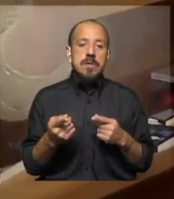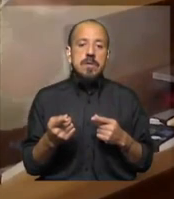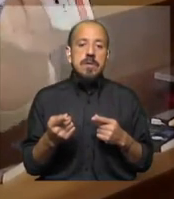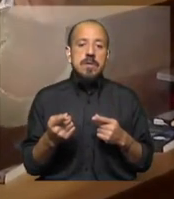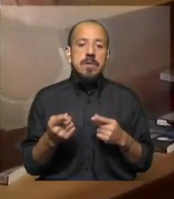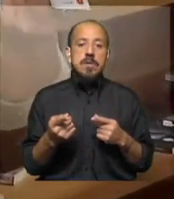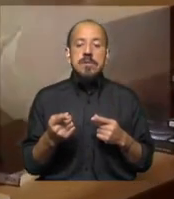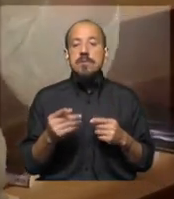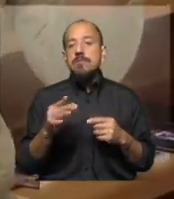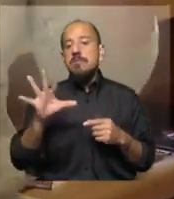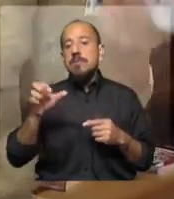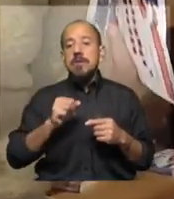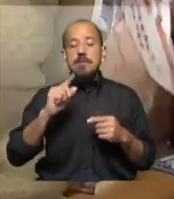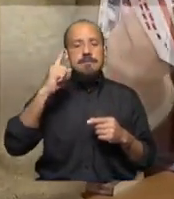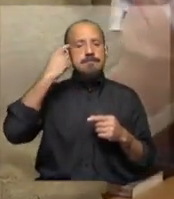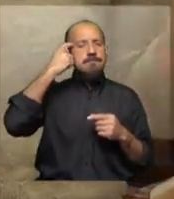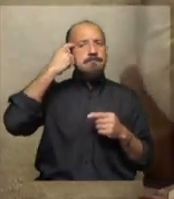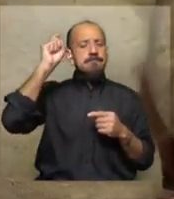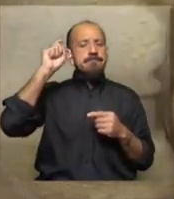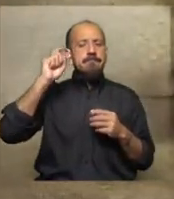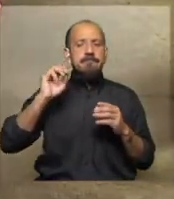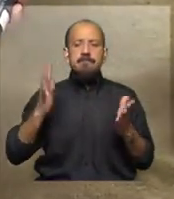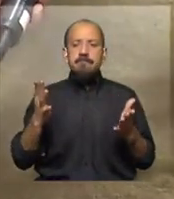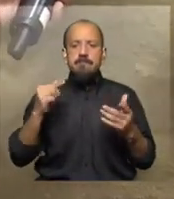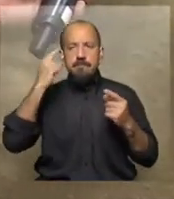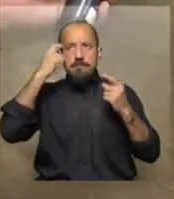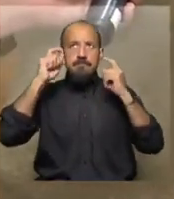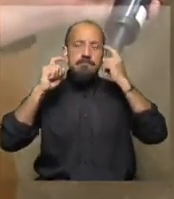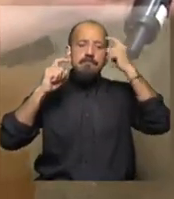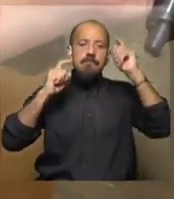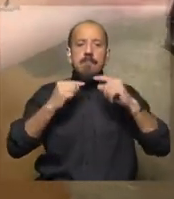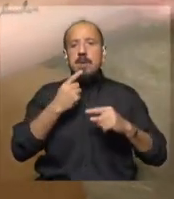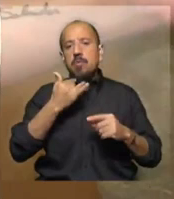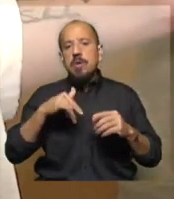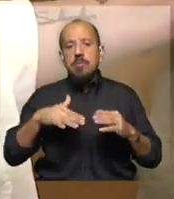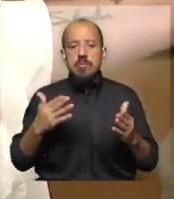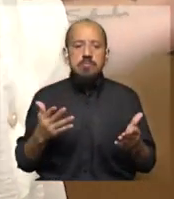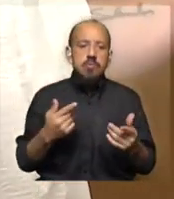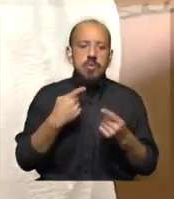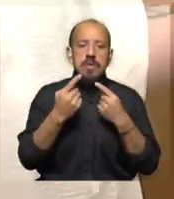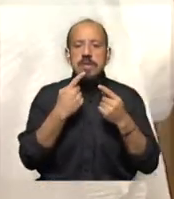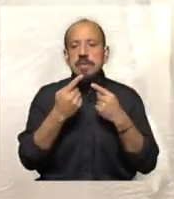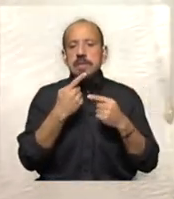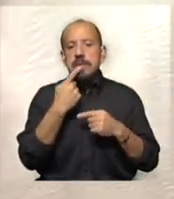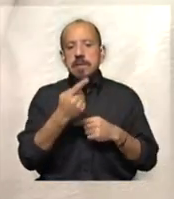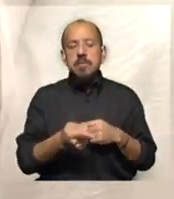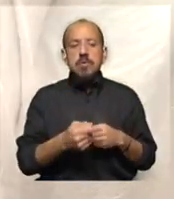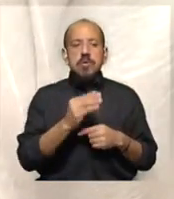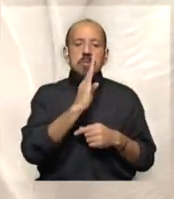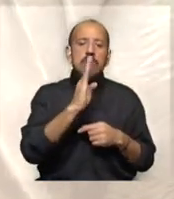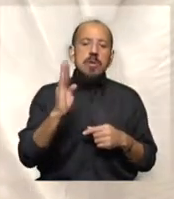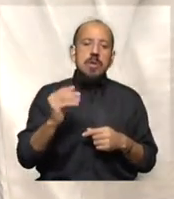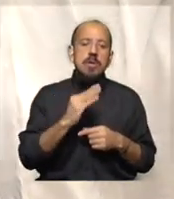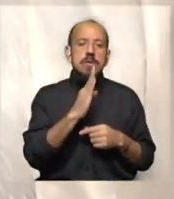traen algo una idea sobre algo que nosotros planteamos sobre Como por ejemplo cuando hablamos de bibliotecas populares La